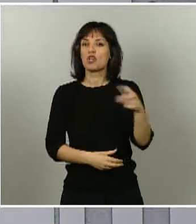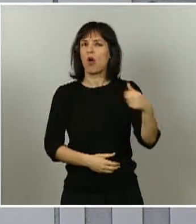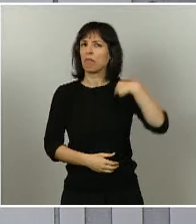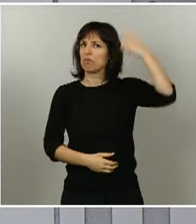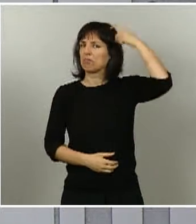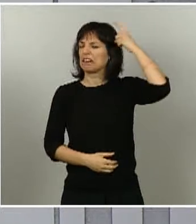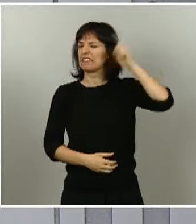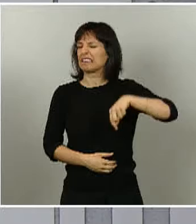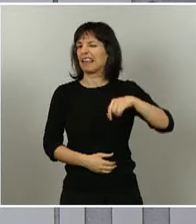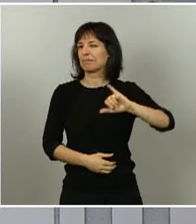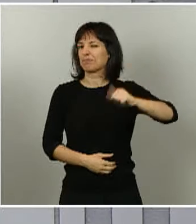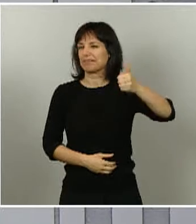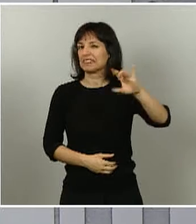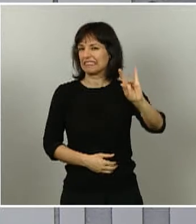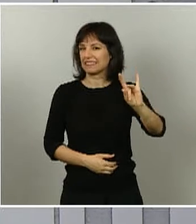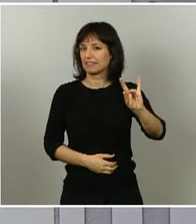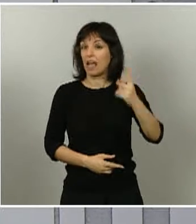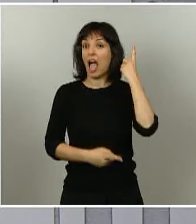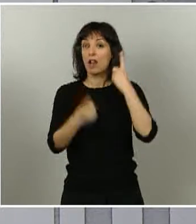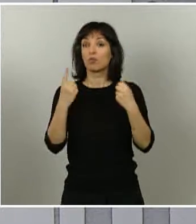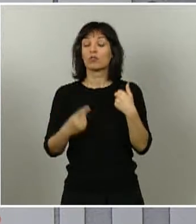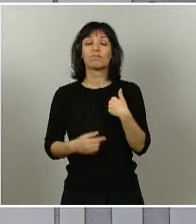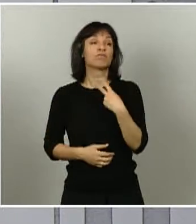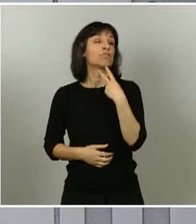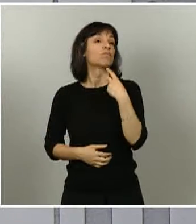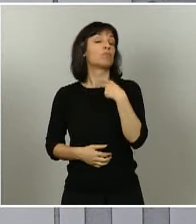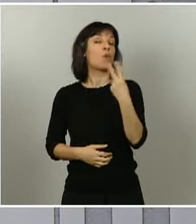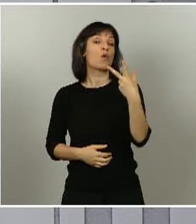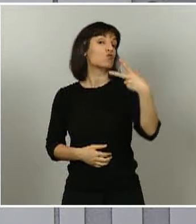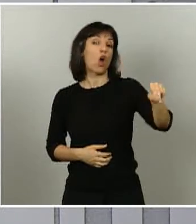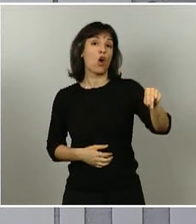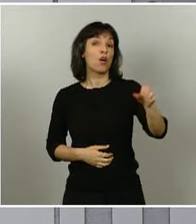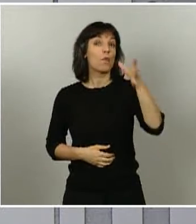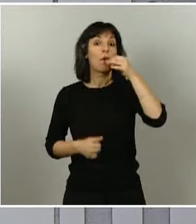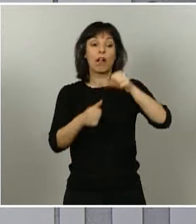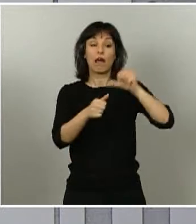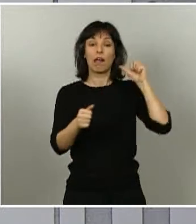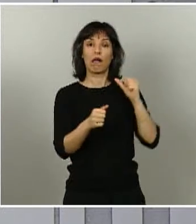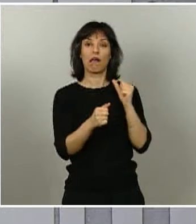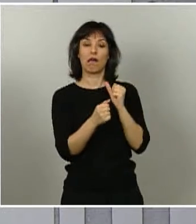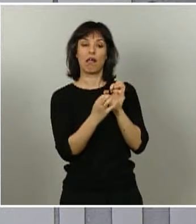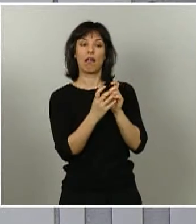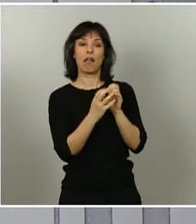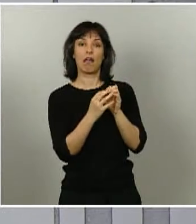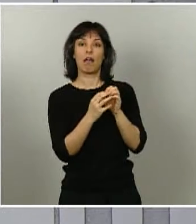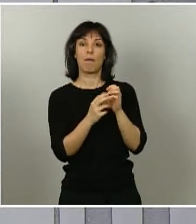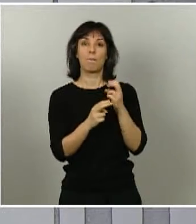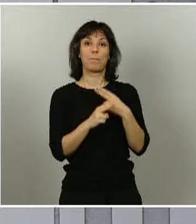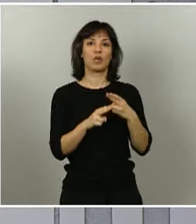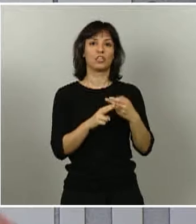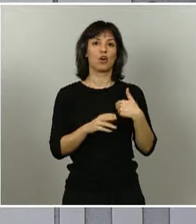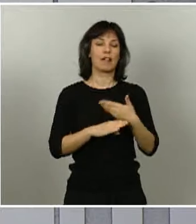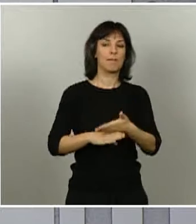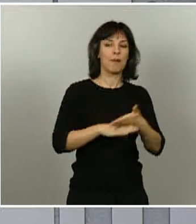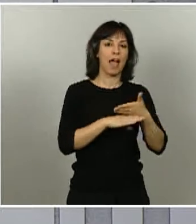han dicho que no porque en un momento determinado han estado jugando políticamente a intentar desgastar a este Gobierno, que